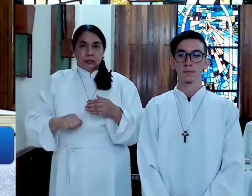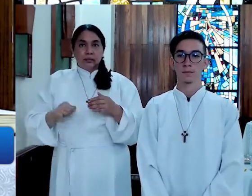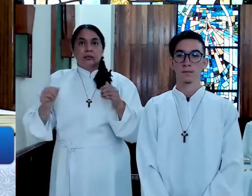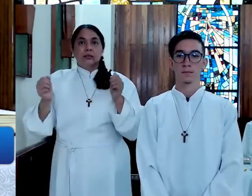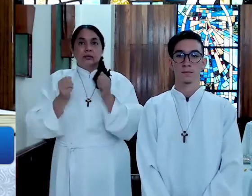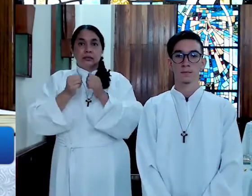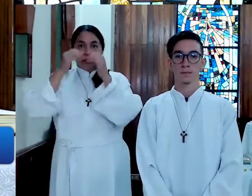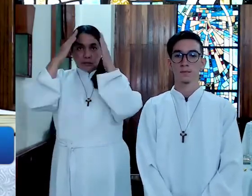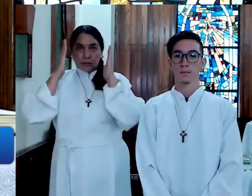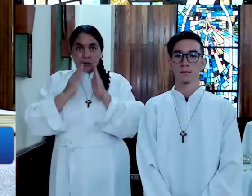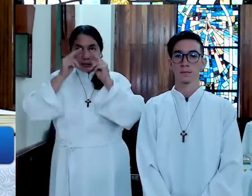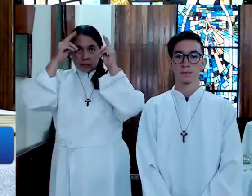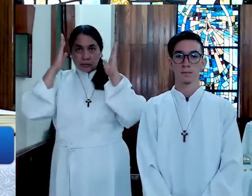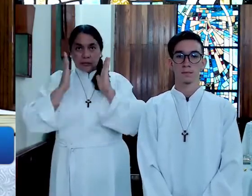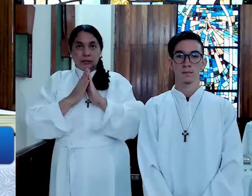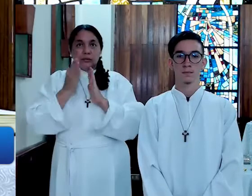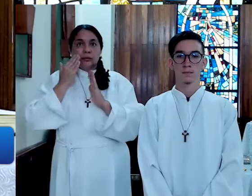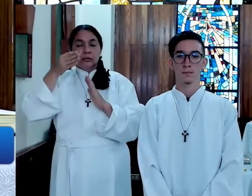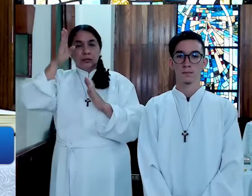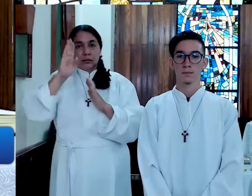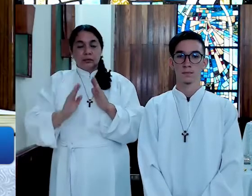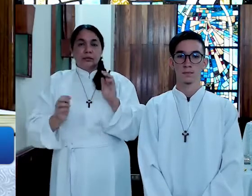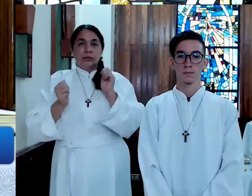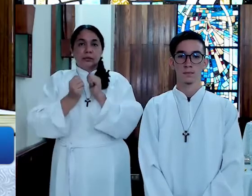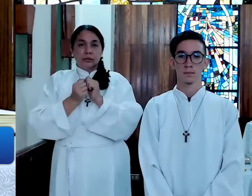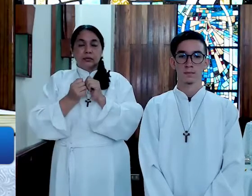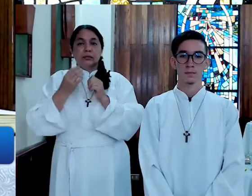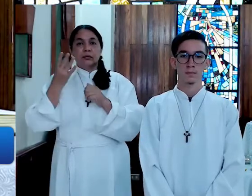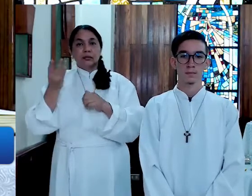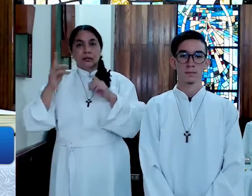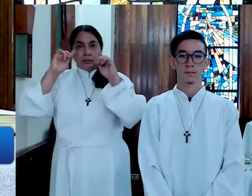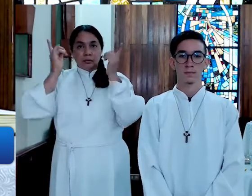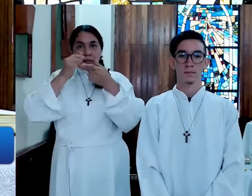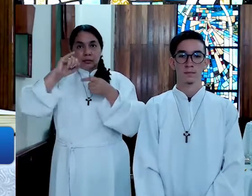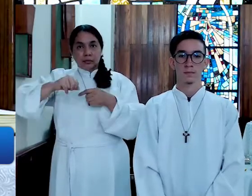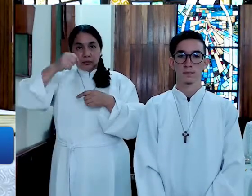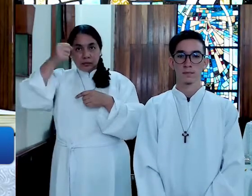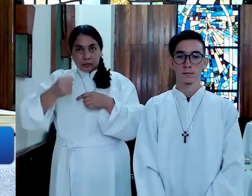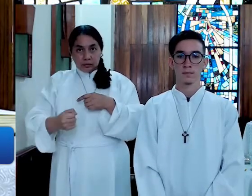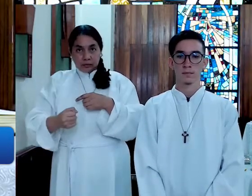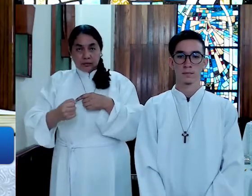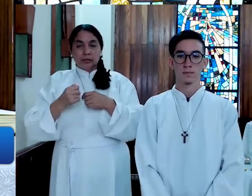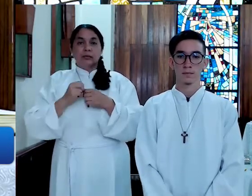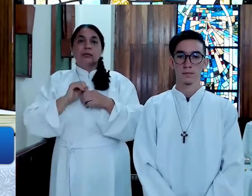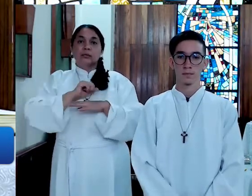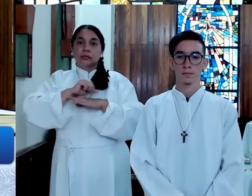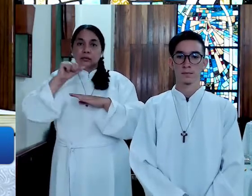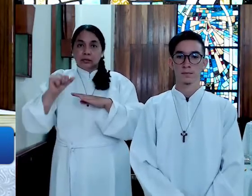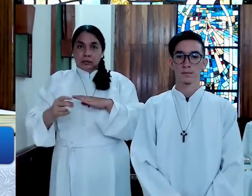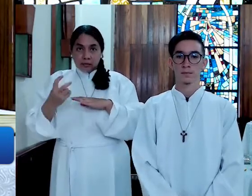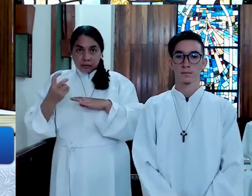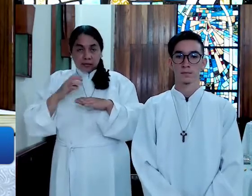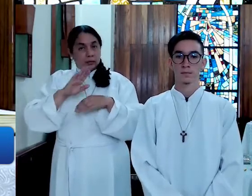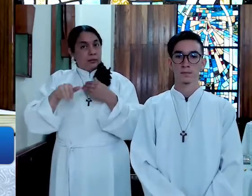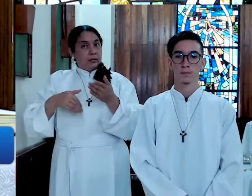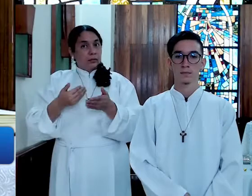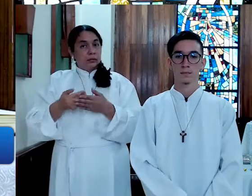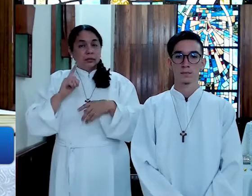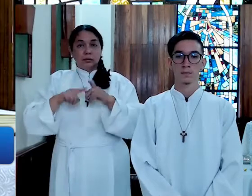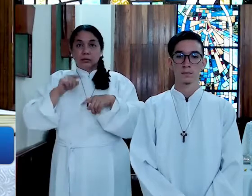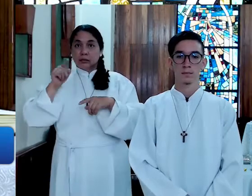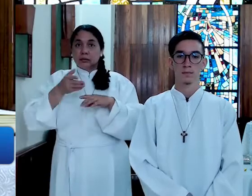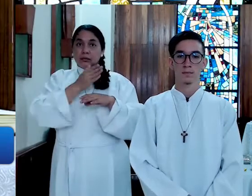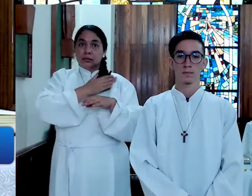nosotros. Y así como María, la Virgen Madre de Dios, su esposo San José, los apóstoles y cuantos vivieron